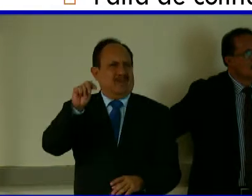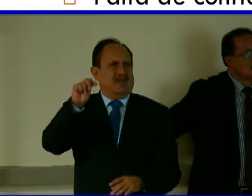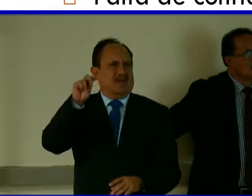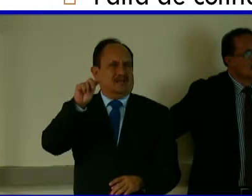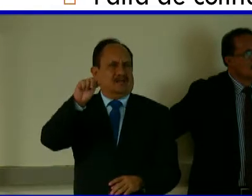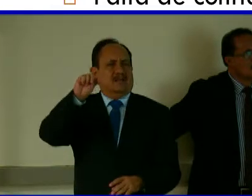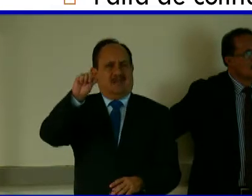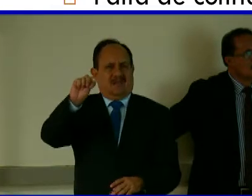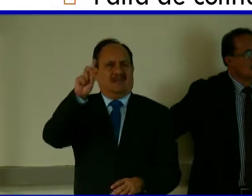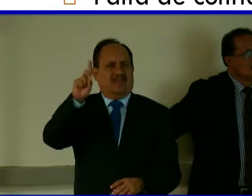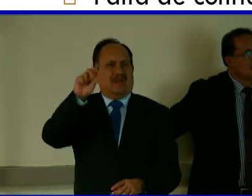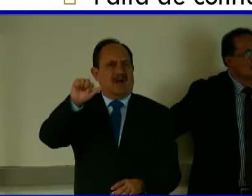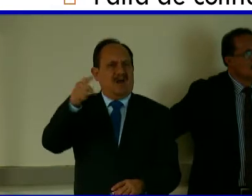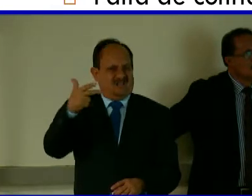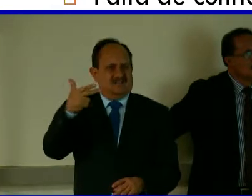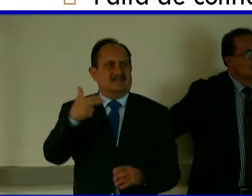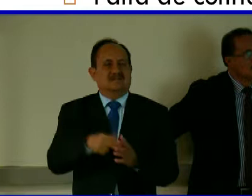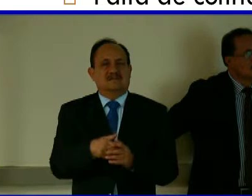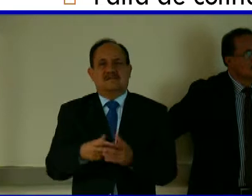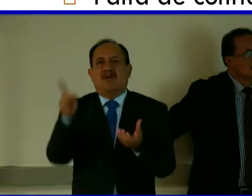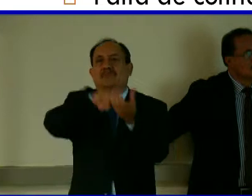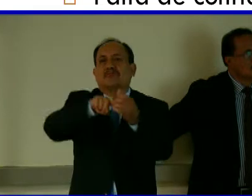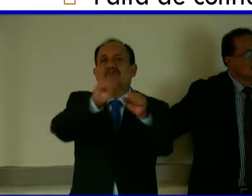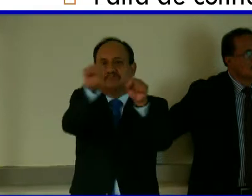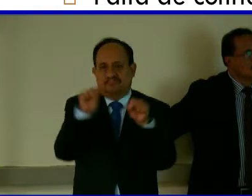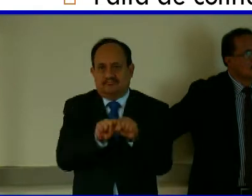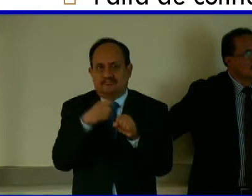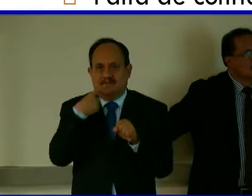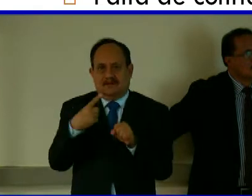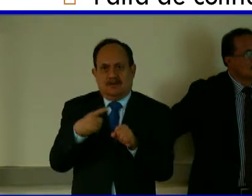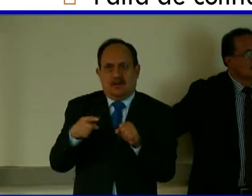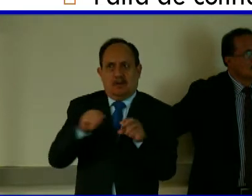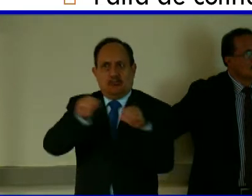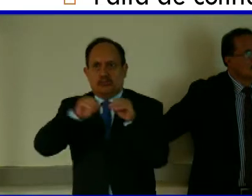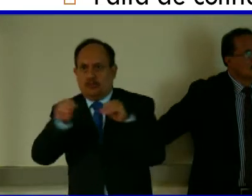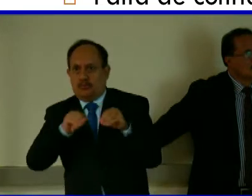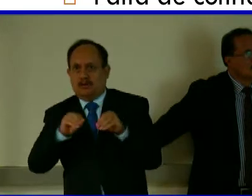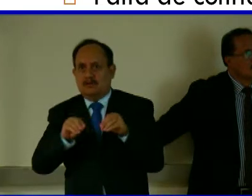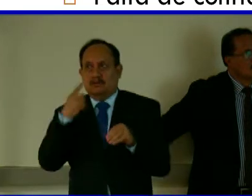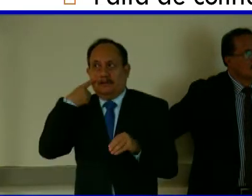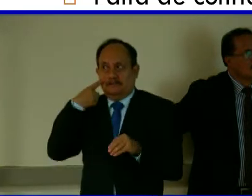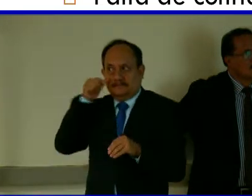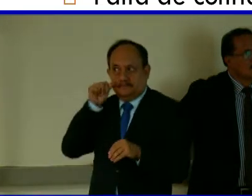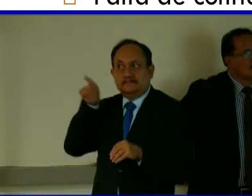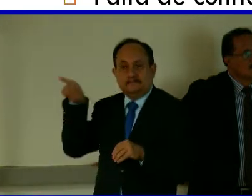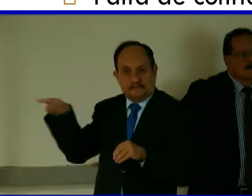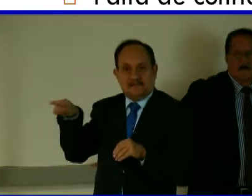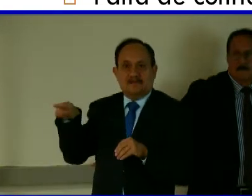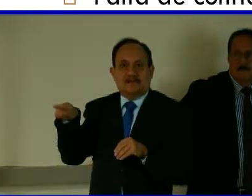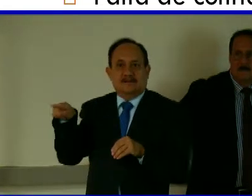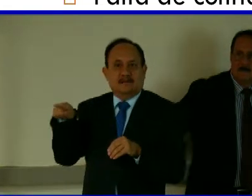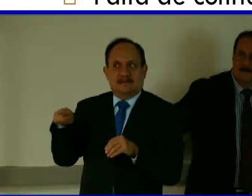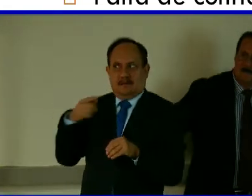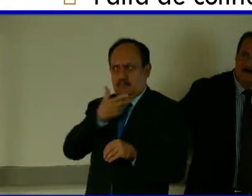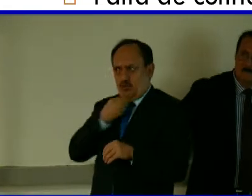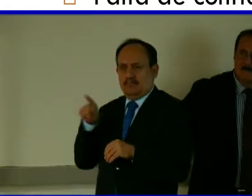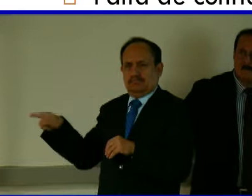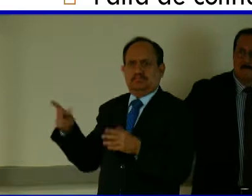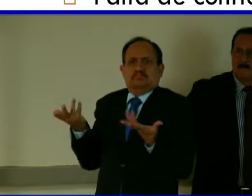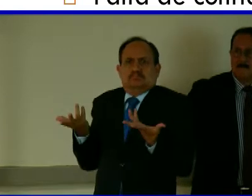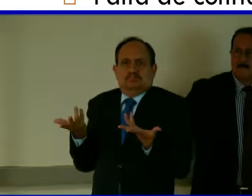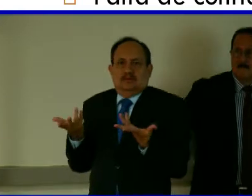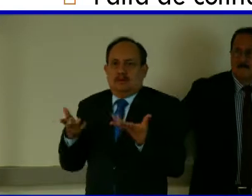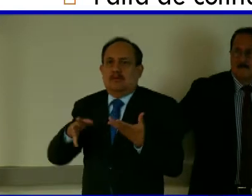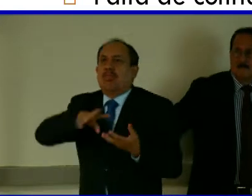aula y dice, oye, aquí alguien se está moviendo, mira, ¿qué está haciendo este señor? Pero no está prestando